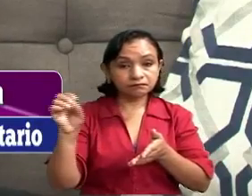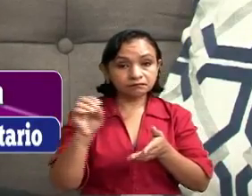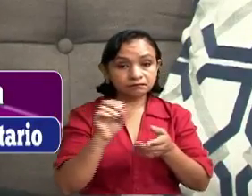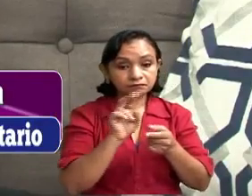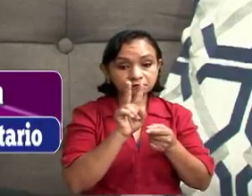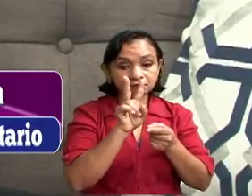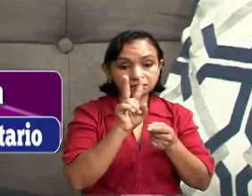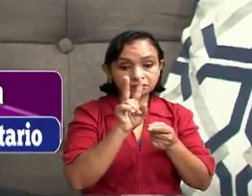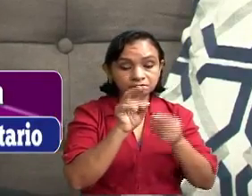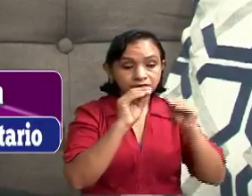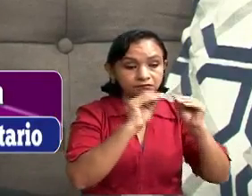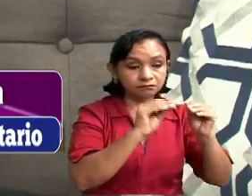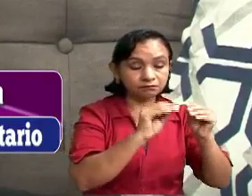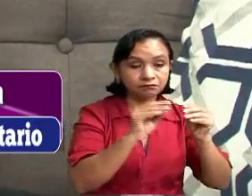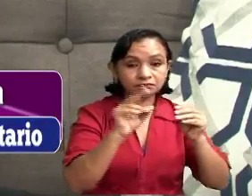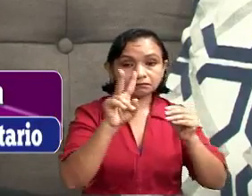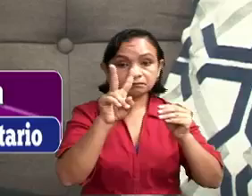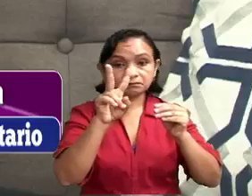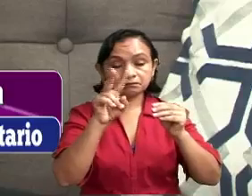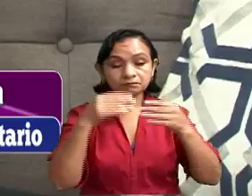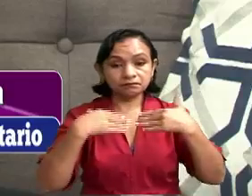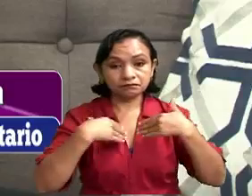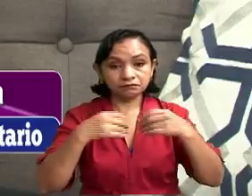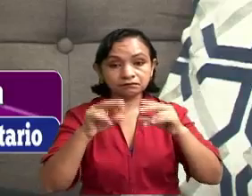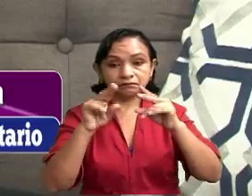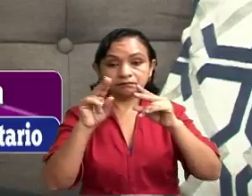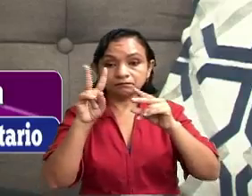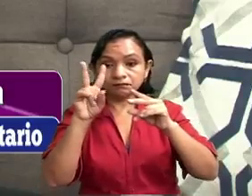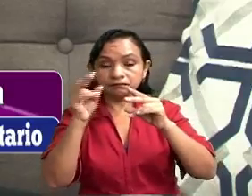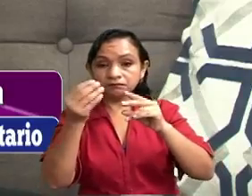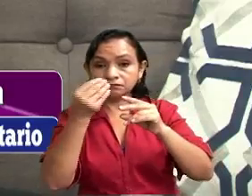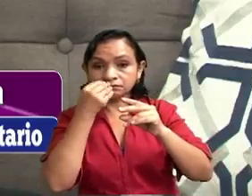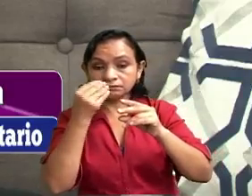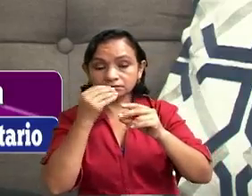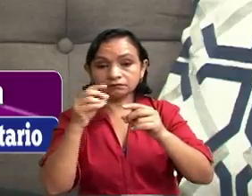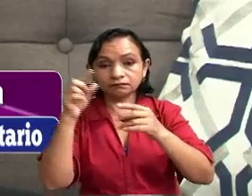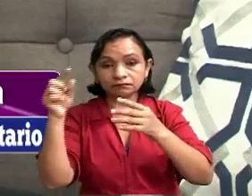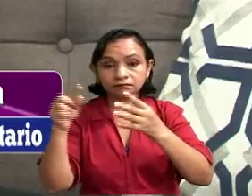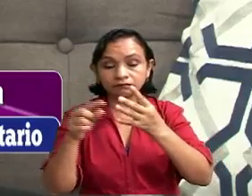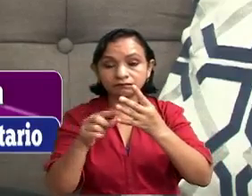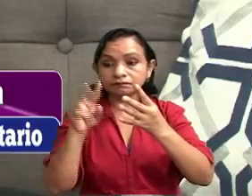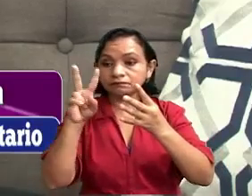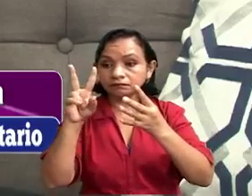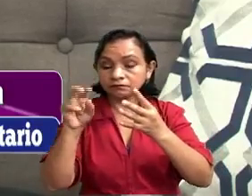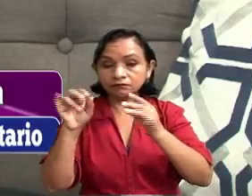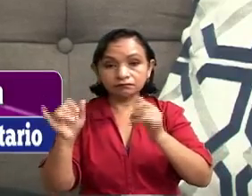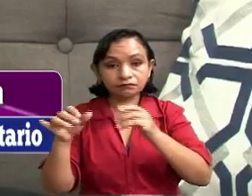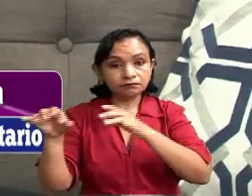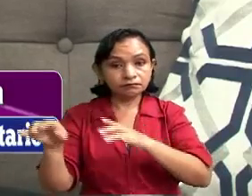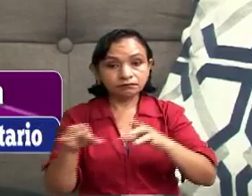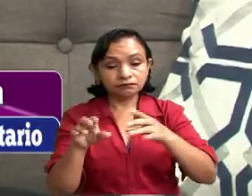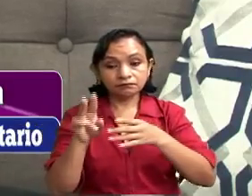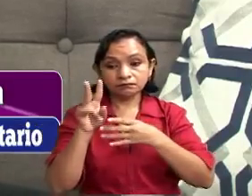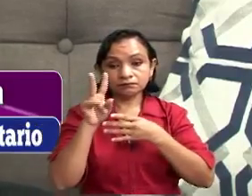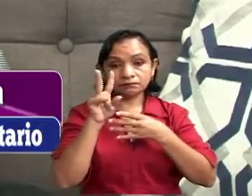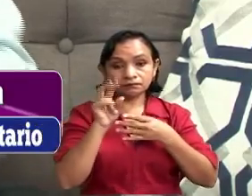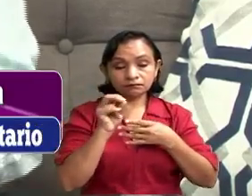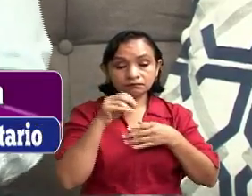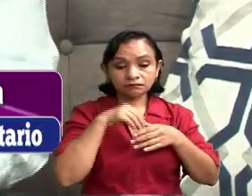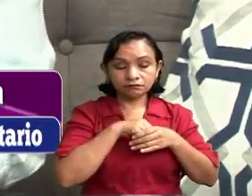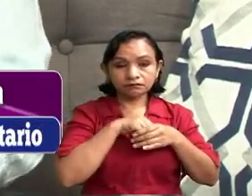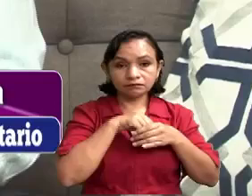para educación, 20 para salud, 20 para alimentos, 20 para recreación, diversión y 20 para